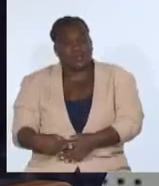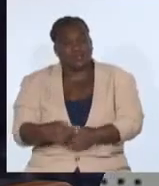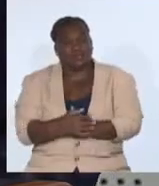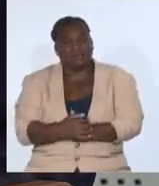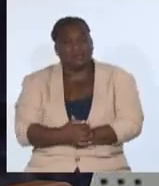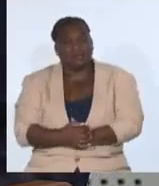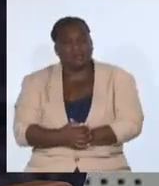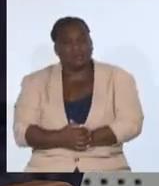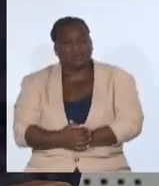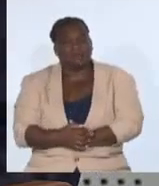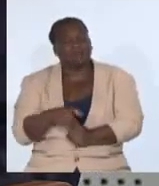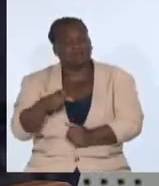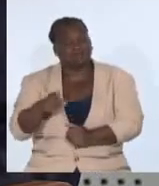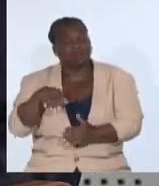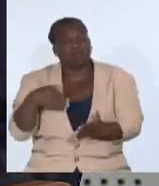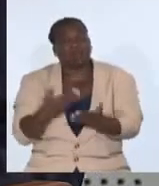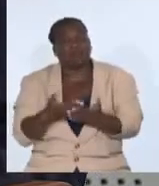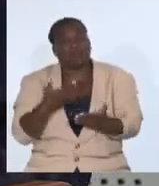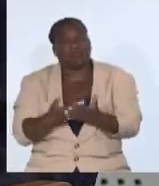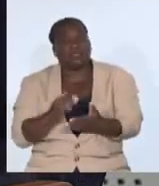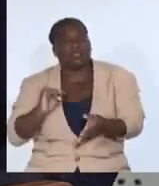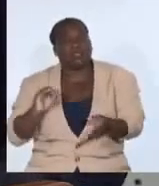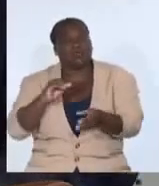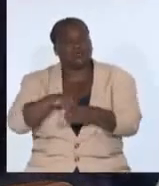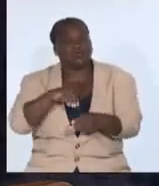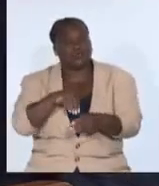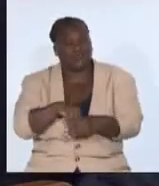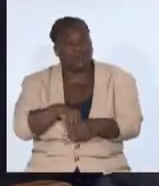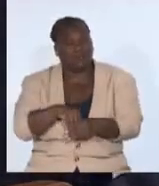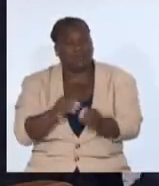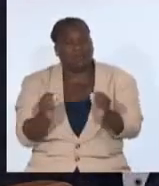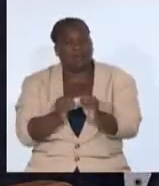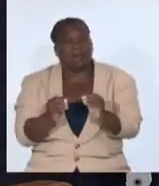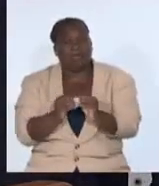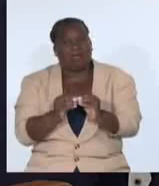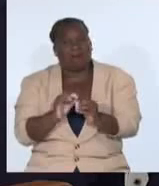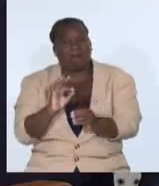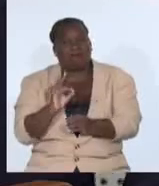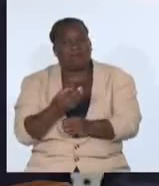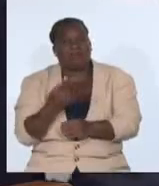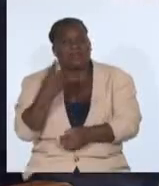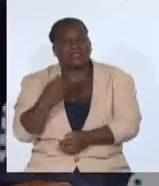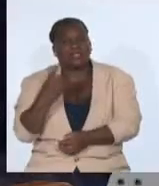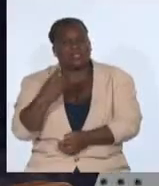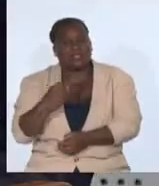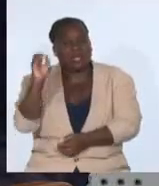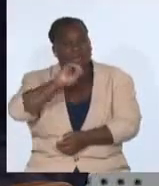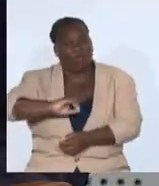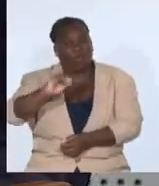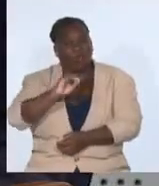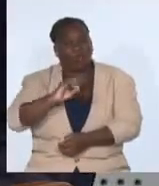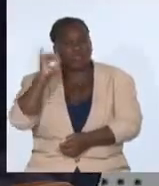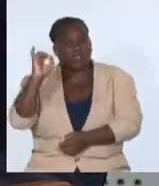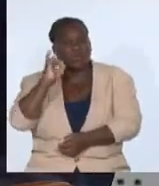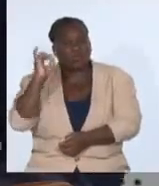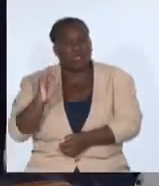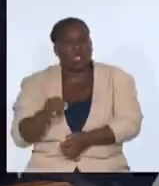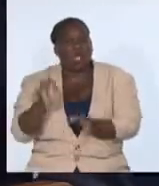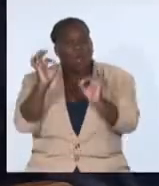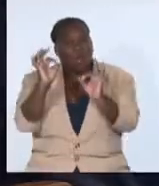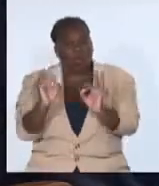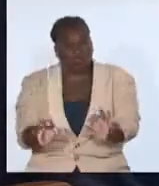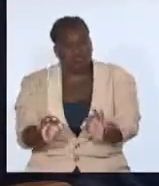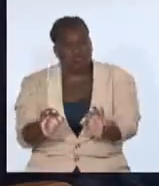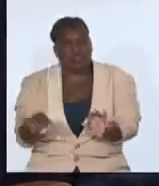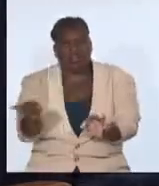es una propuesta inclusiva y coherente con la necesidad de un nuevo orden internacional justo y equitativo